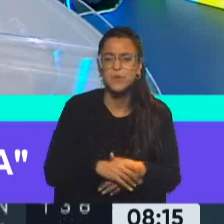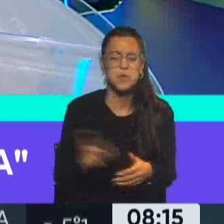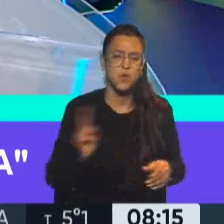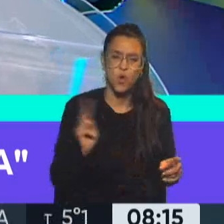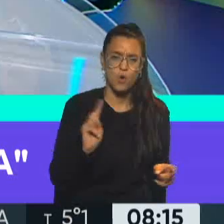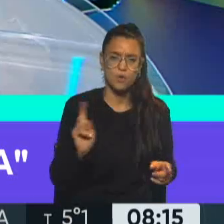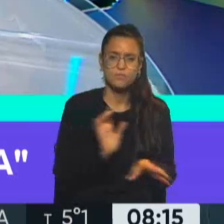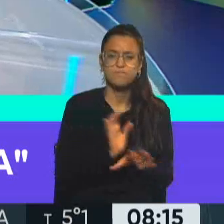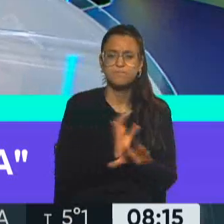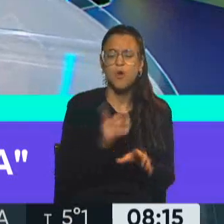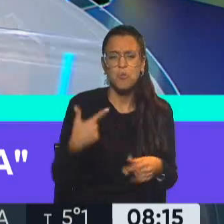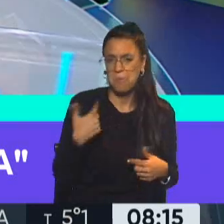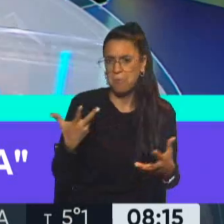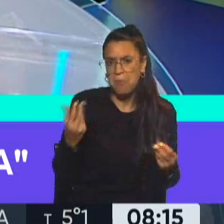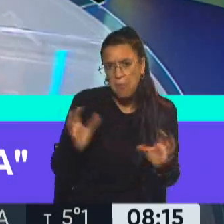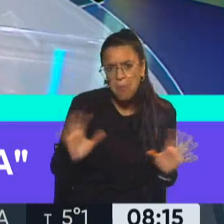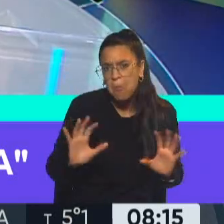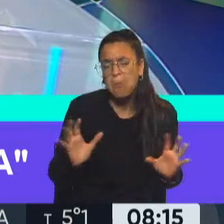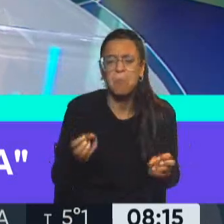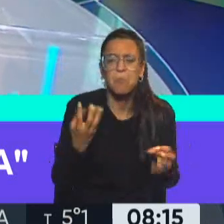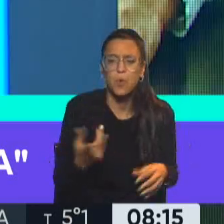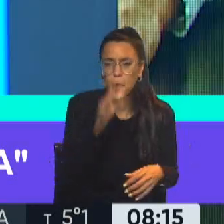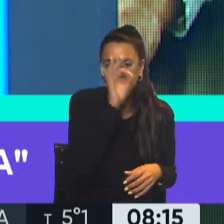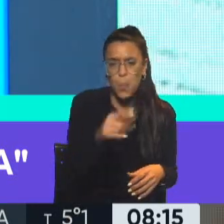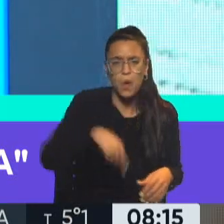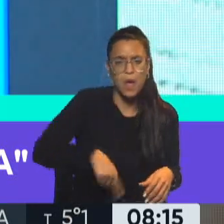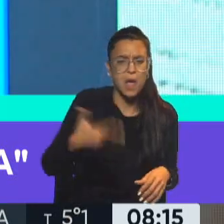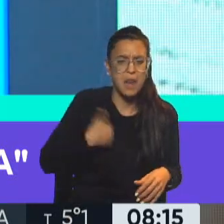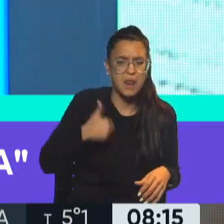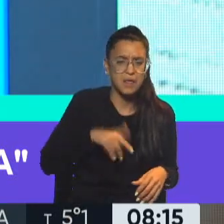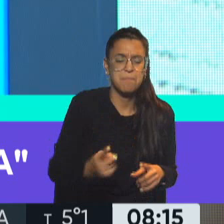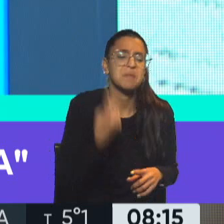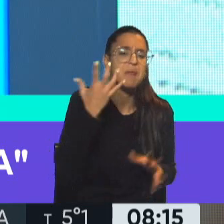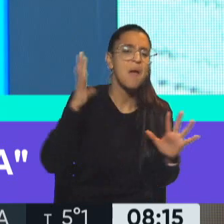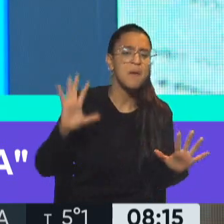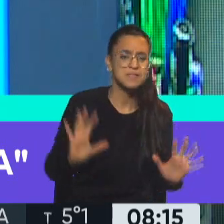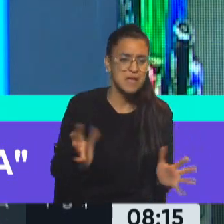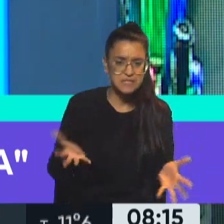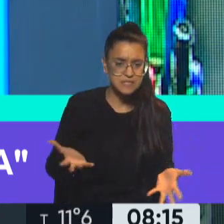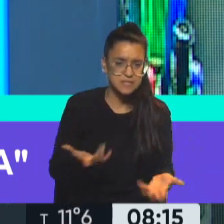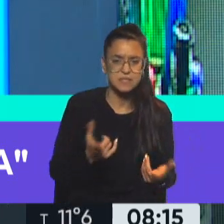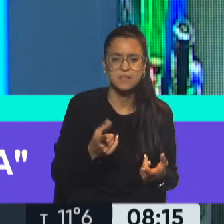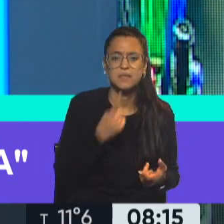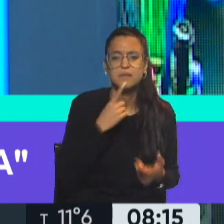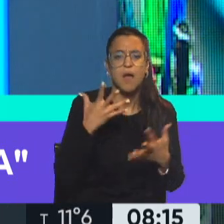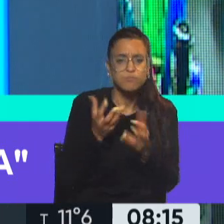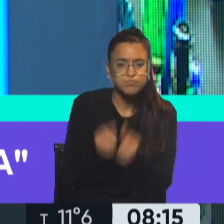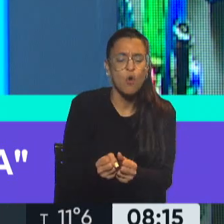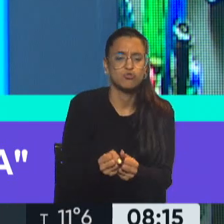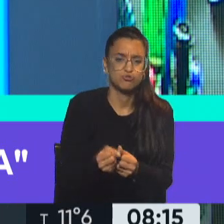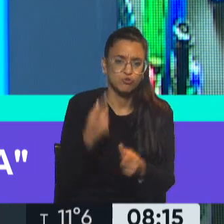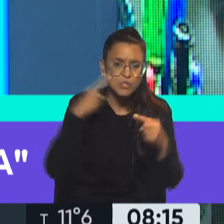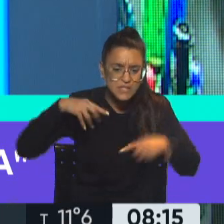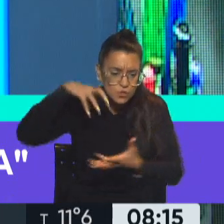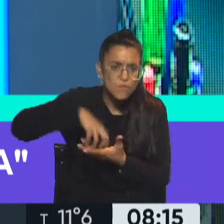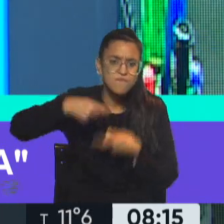No, quedar a contramano no, porque en primera instancia esto nunca ocurrió en Argentina. Es la primera vez que se da tanto apoyo